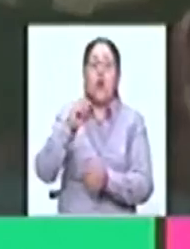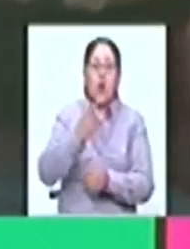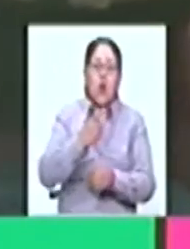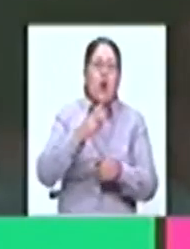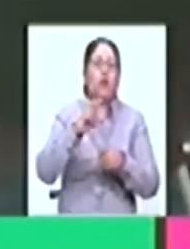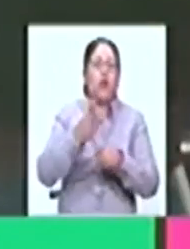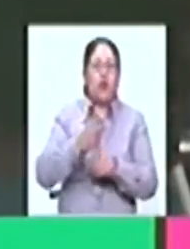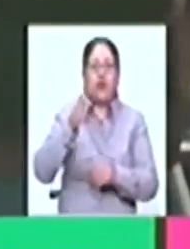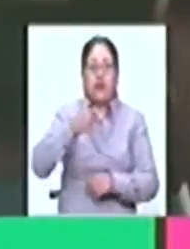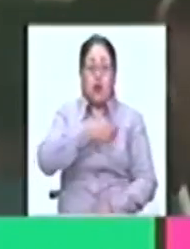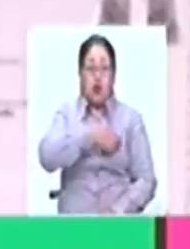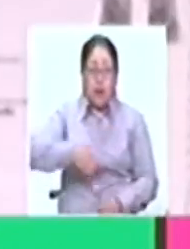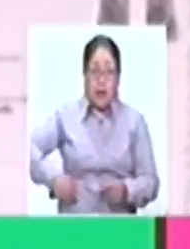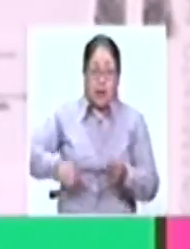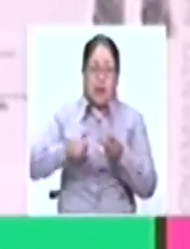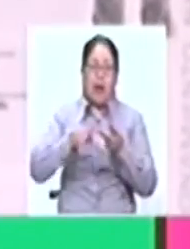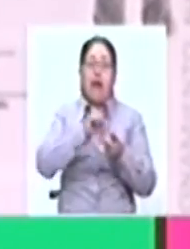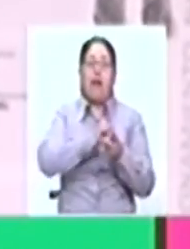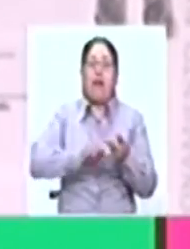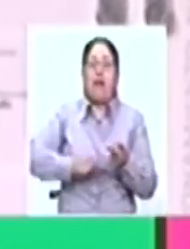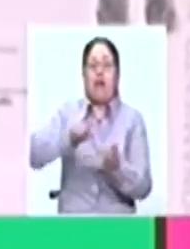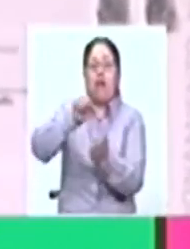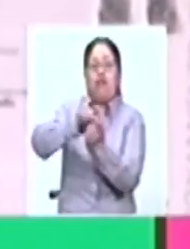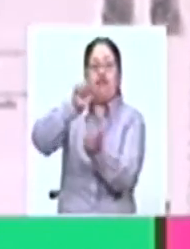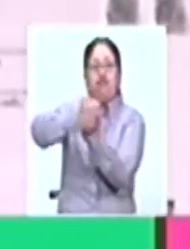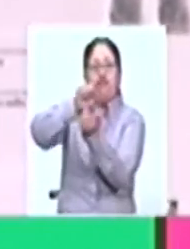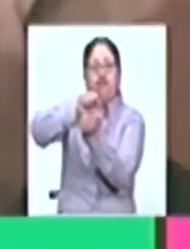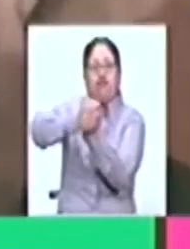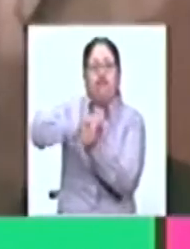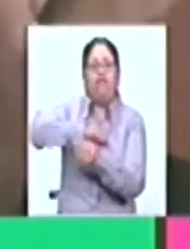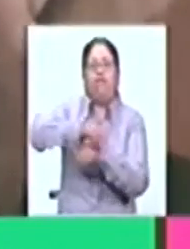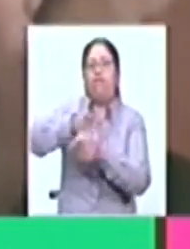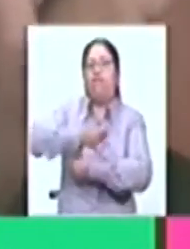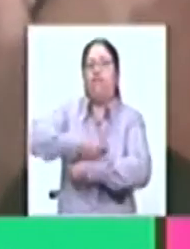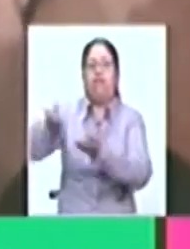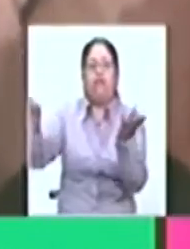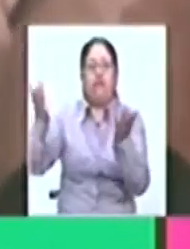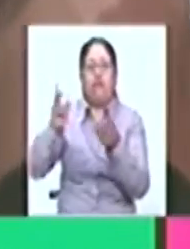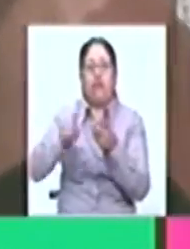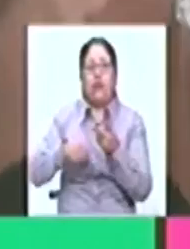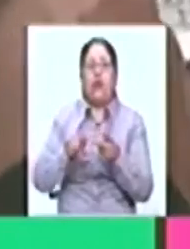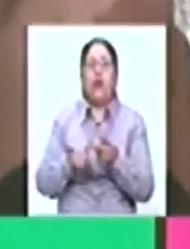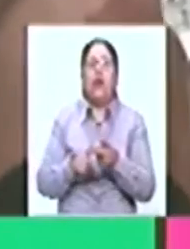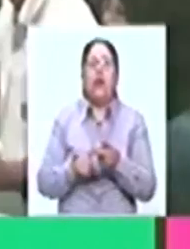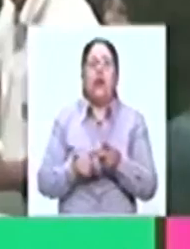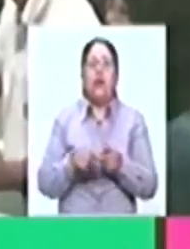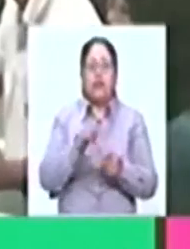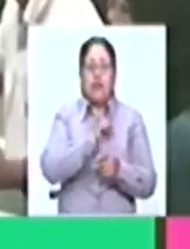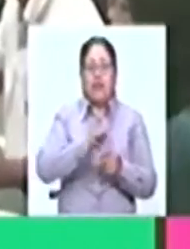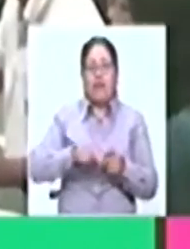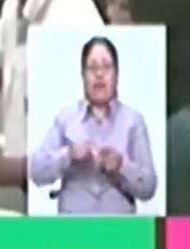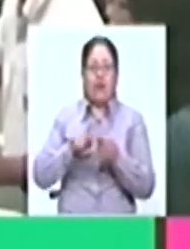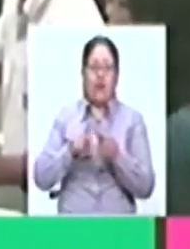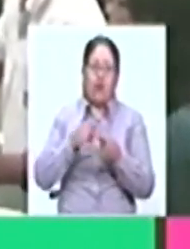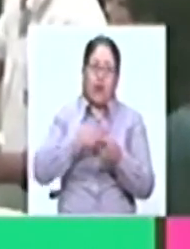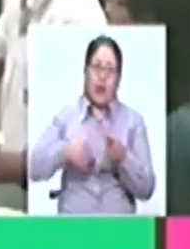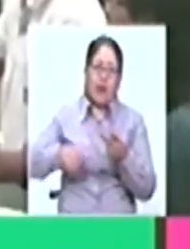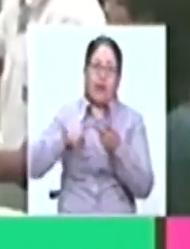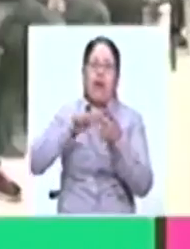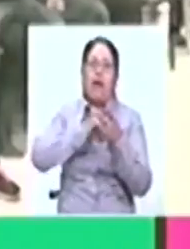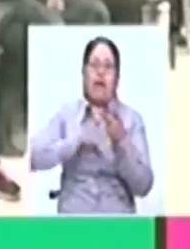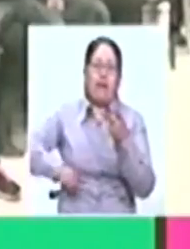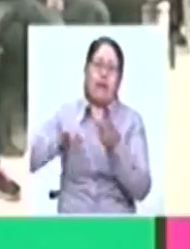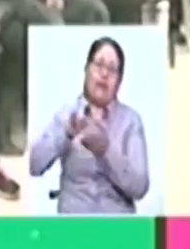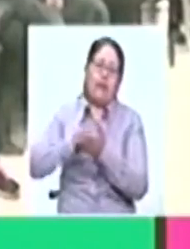porque habrá una papeleta para la elección departamental y una papeleta para la elección municipal por lo tanto